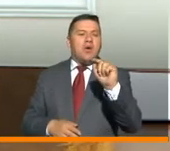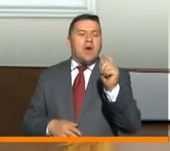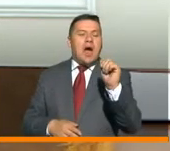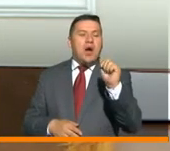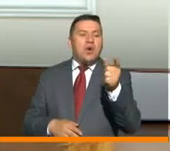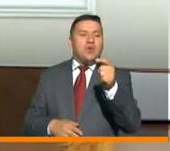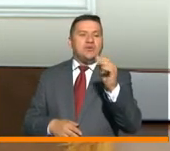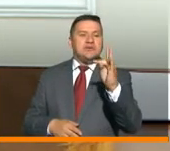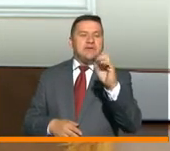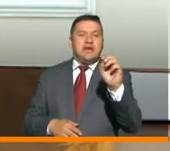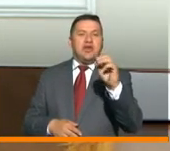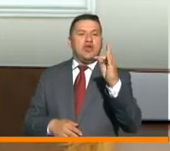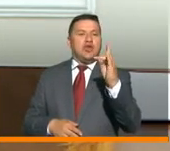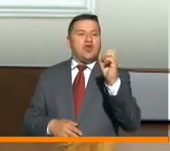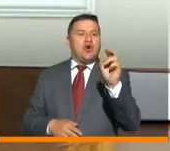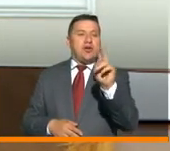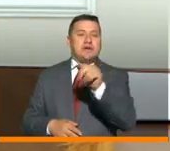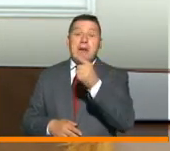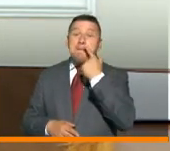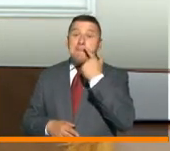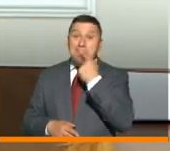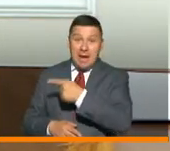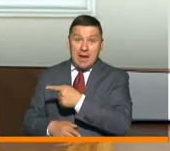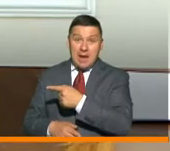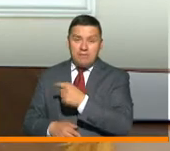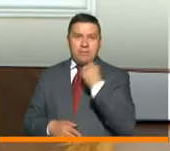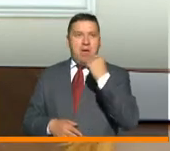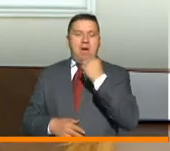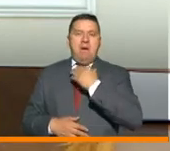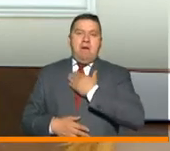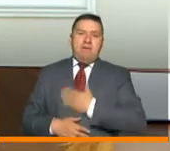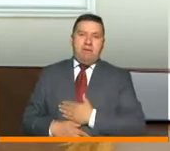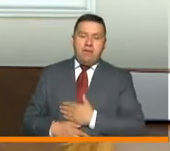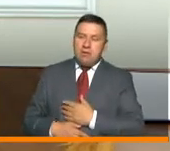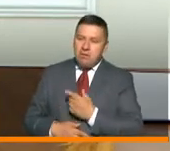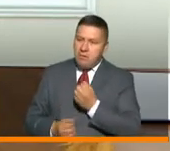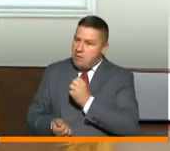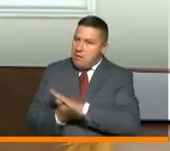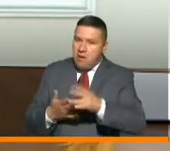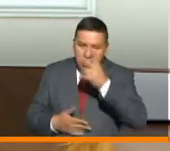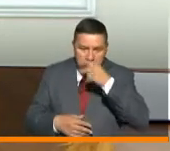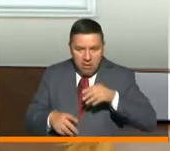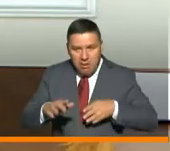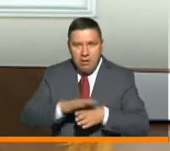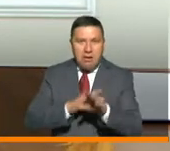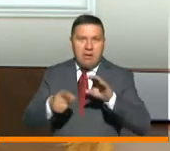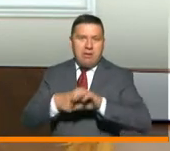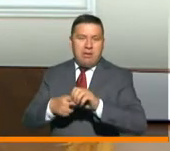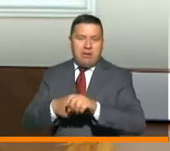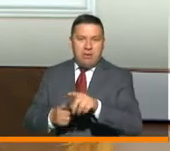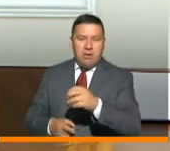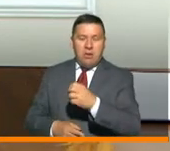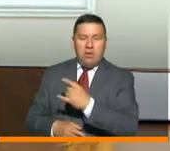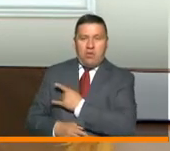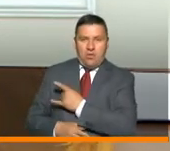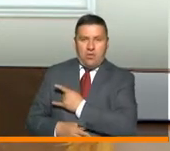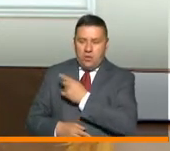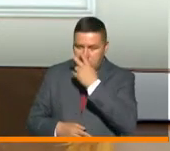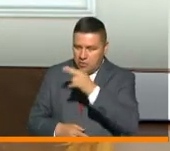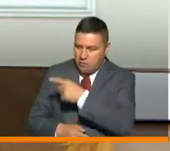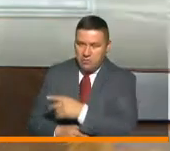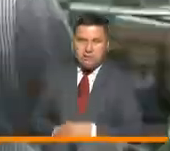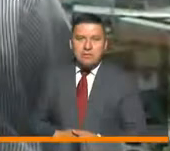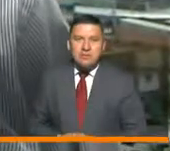Torres, que es un padre que se ha beneficiado de esta gratuidad en la educación pública universitaria para sus